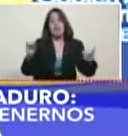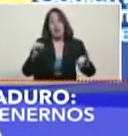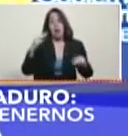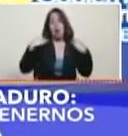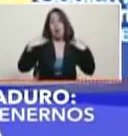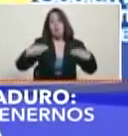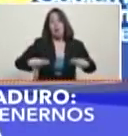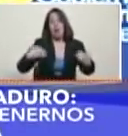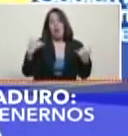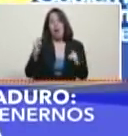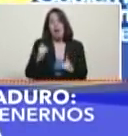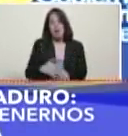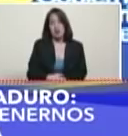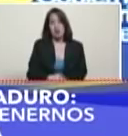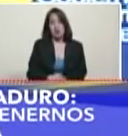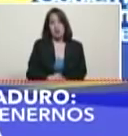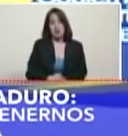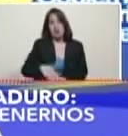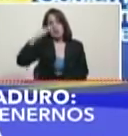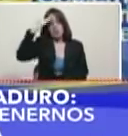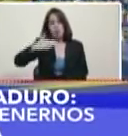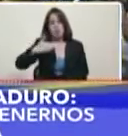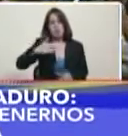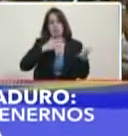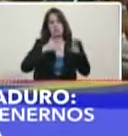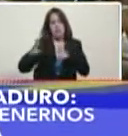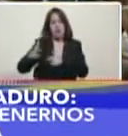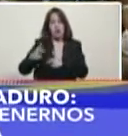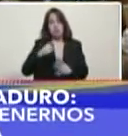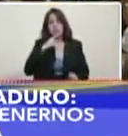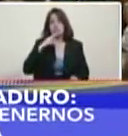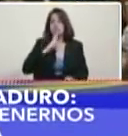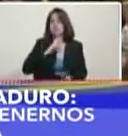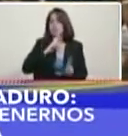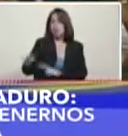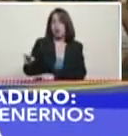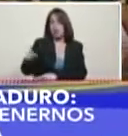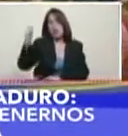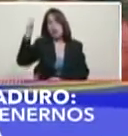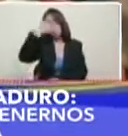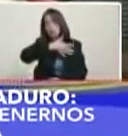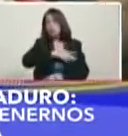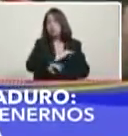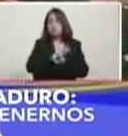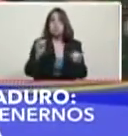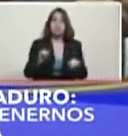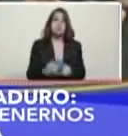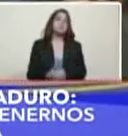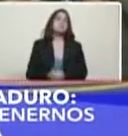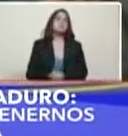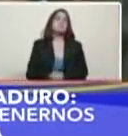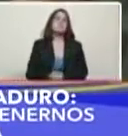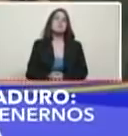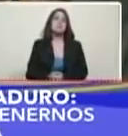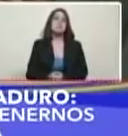de nuestra Fuerza Armada Nacional Bolivariana. A Donald Trump, al jefe del imperio,